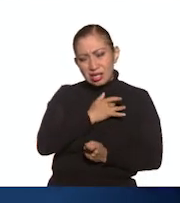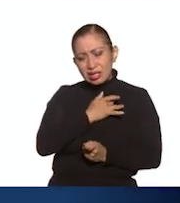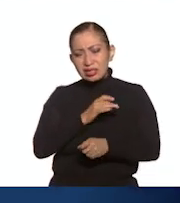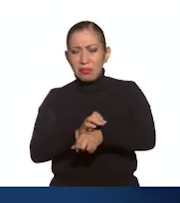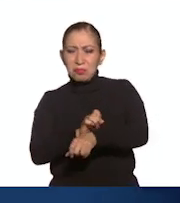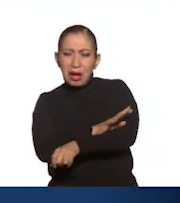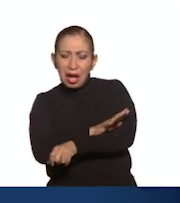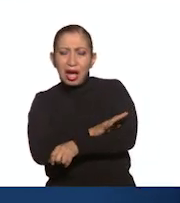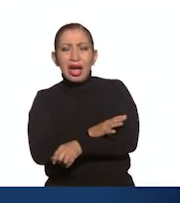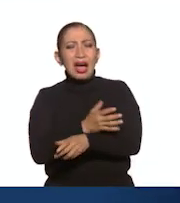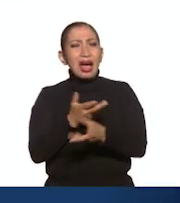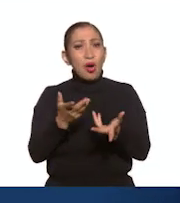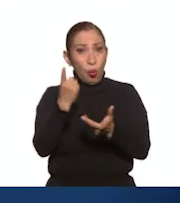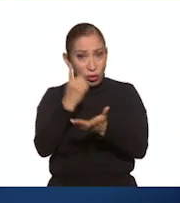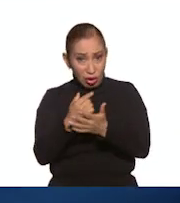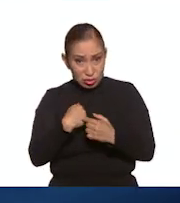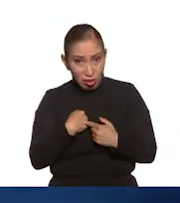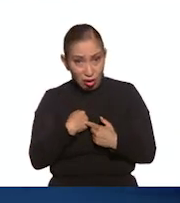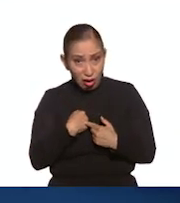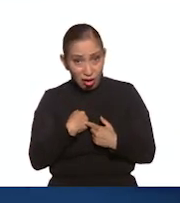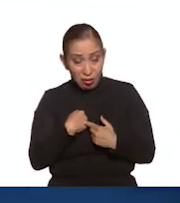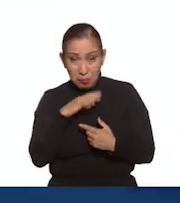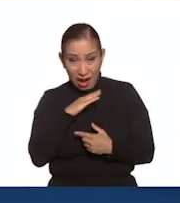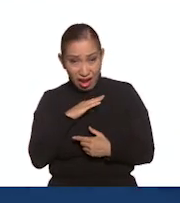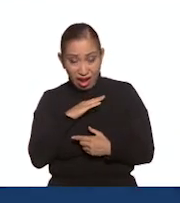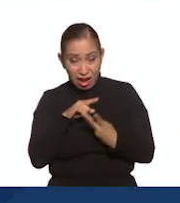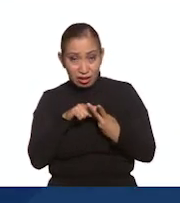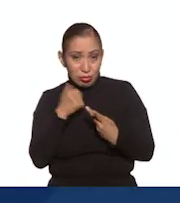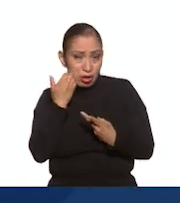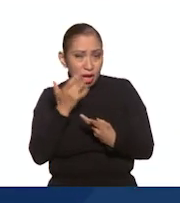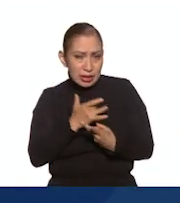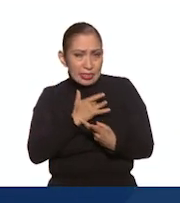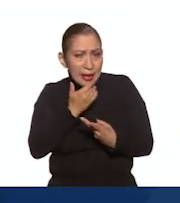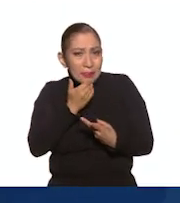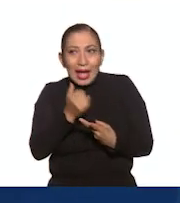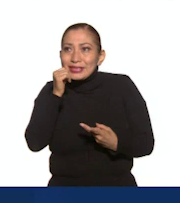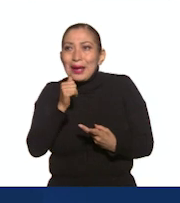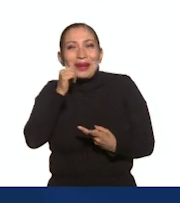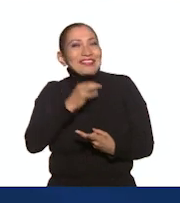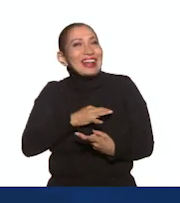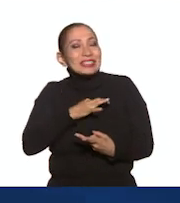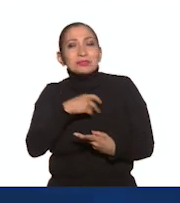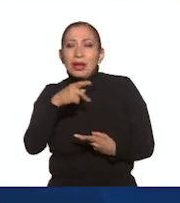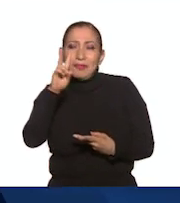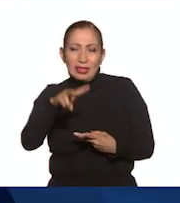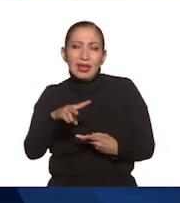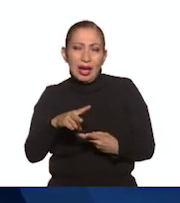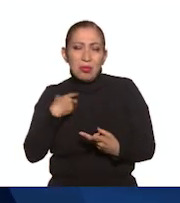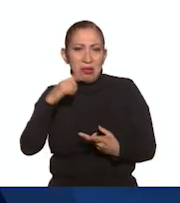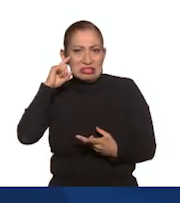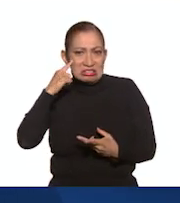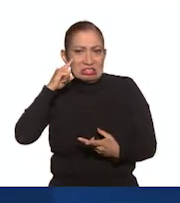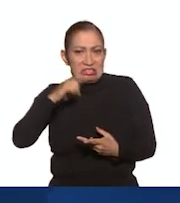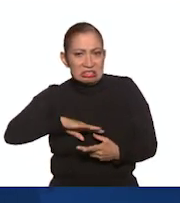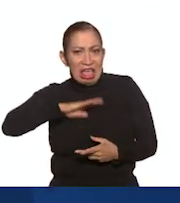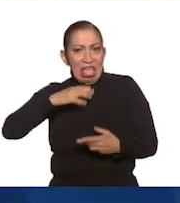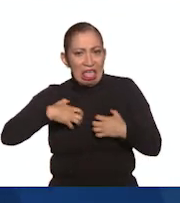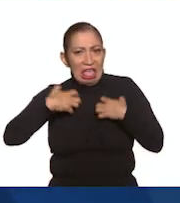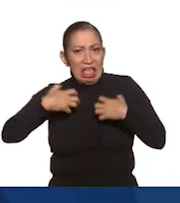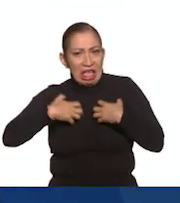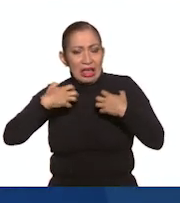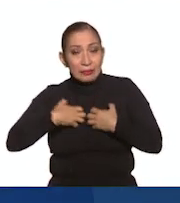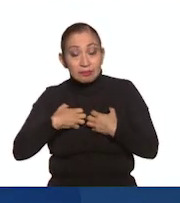¿Seré el único que me pasa? ¿Es normal eso? Me gustaría sentirme bien siempre, pero les confieso que a veces me enojo mucho.